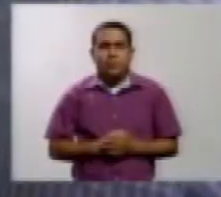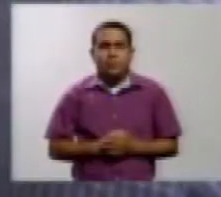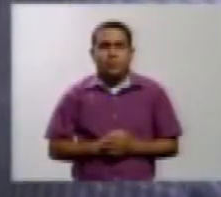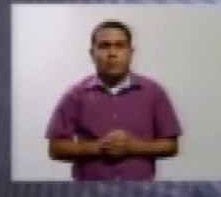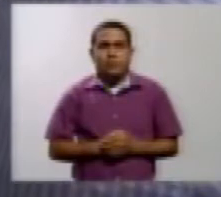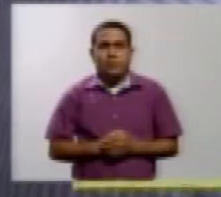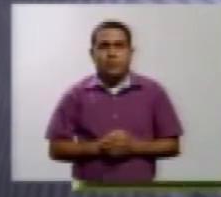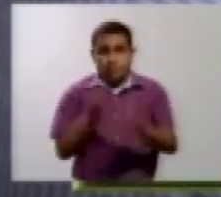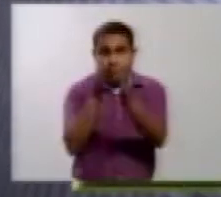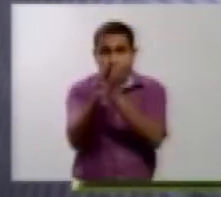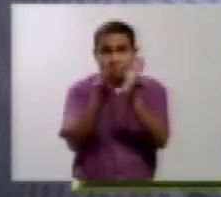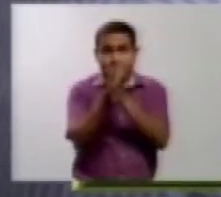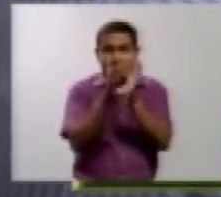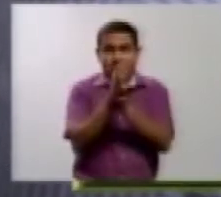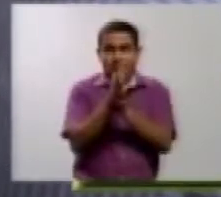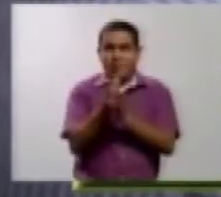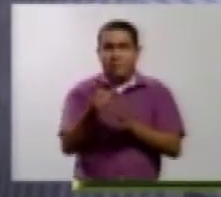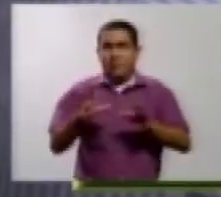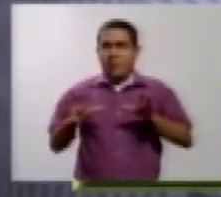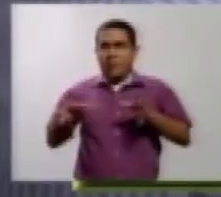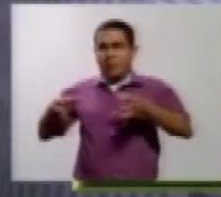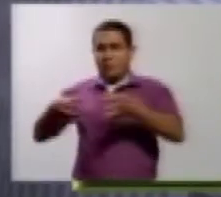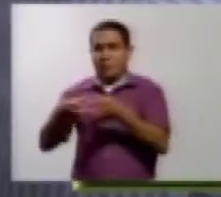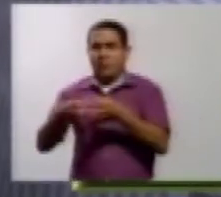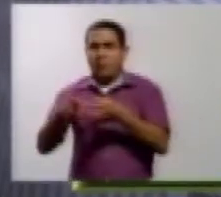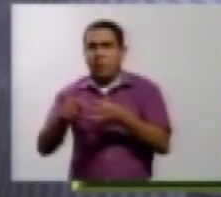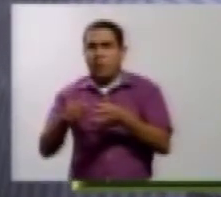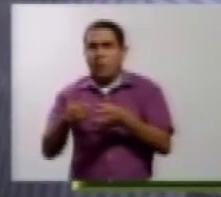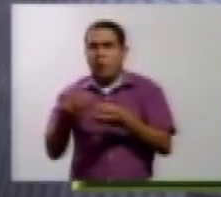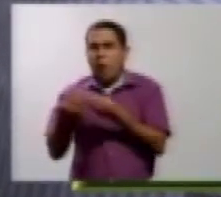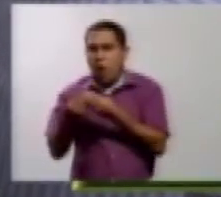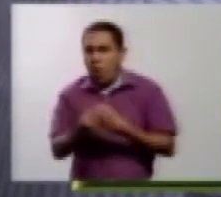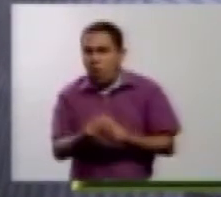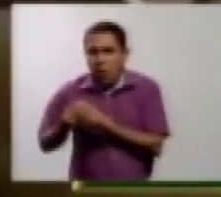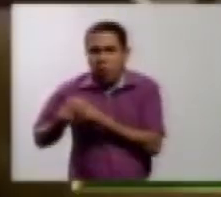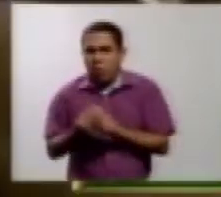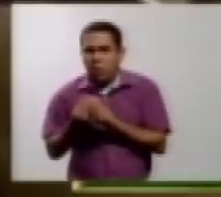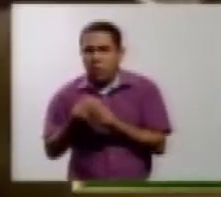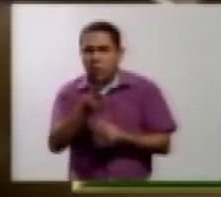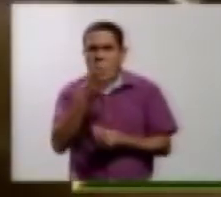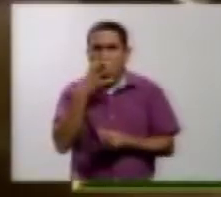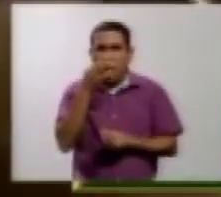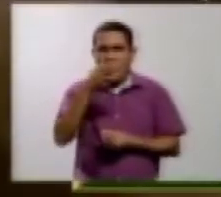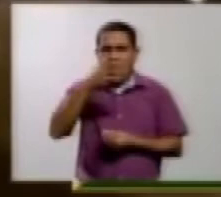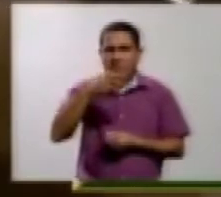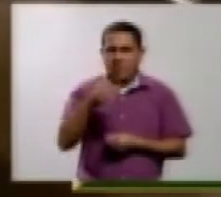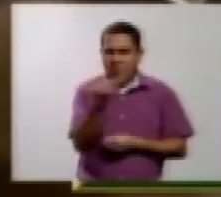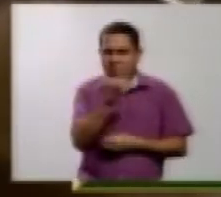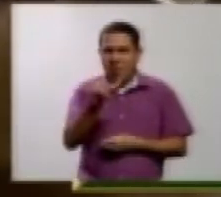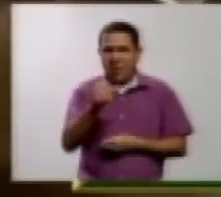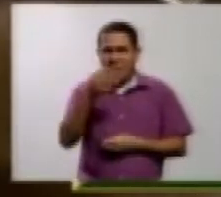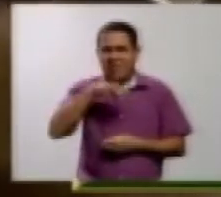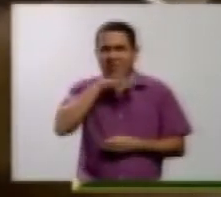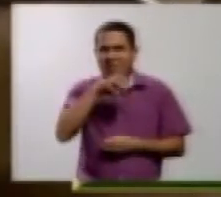Y a propósito del cabildo, ¿a qué concejal se parece este can?